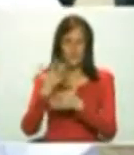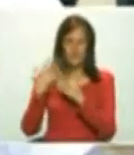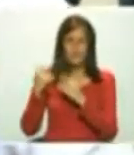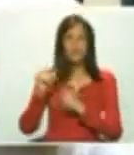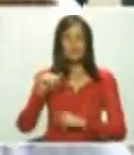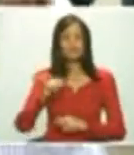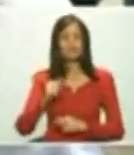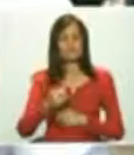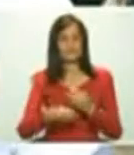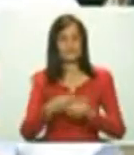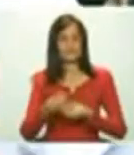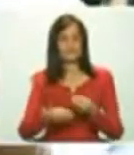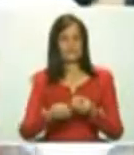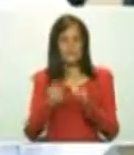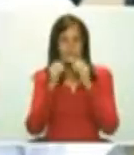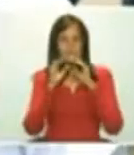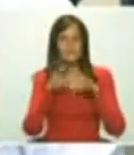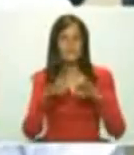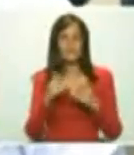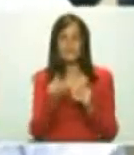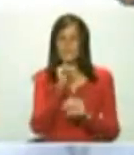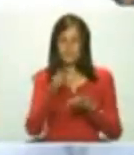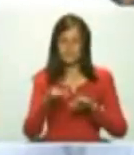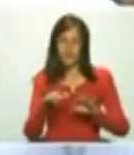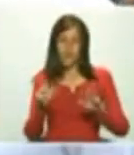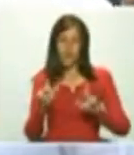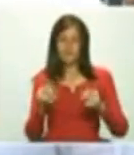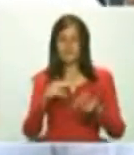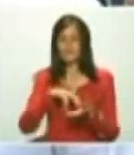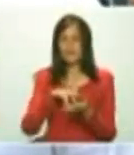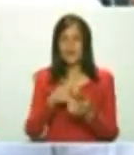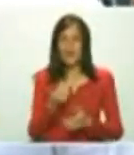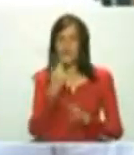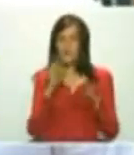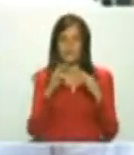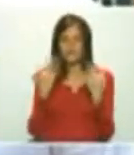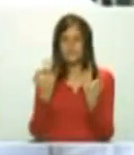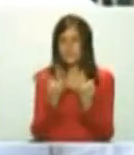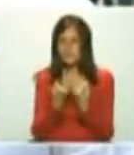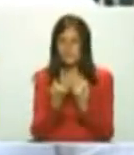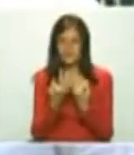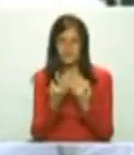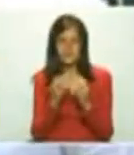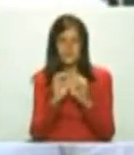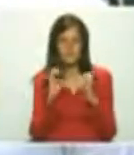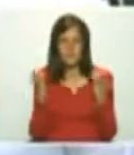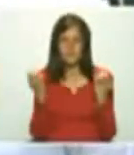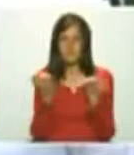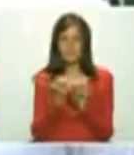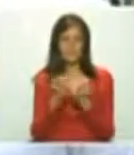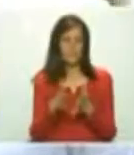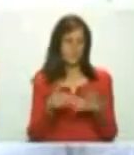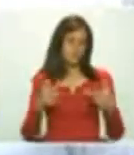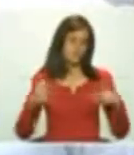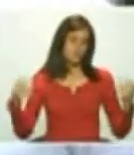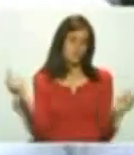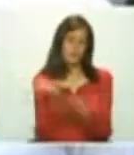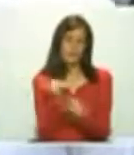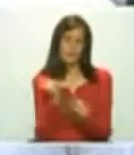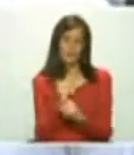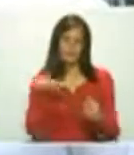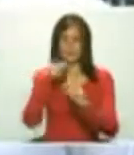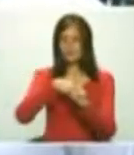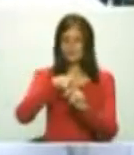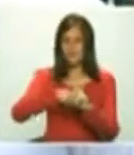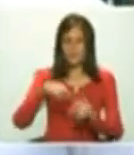anteriores, hoy en día se benefician de nuestros infocentros. Significa una gran familia, un equipo inmenso de trabajo, de